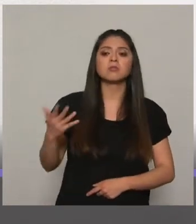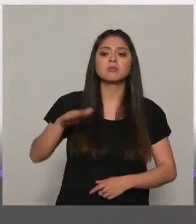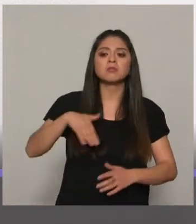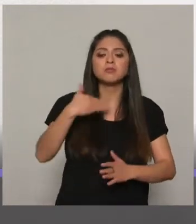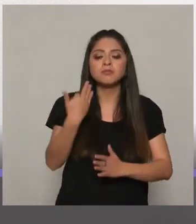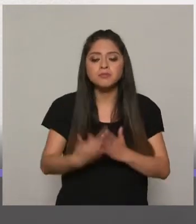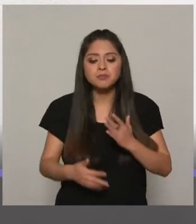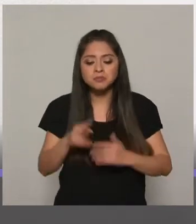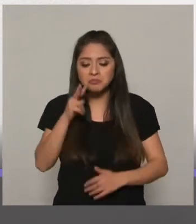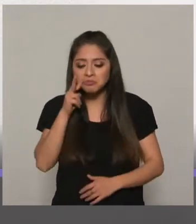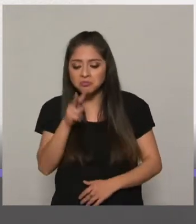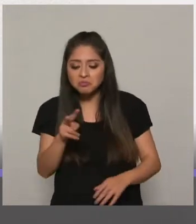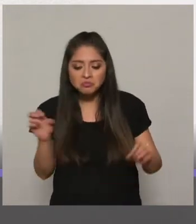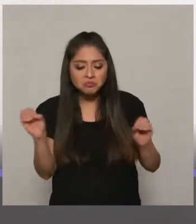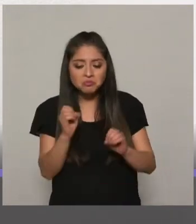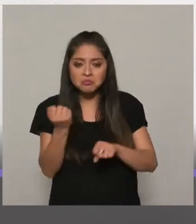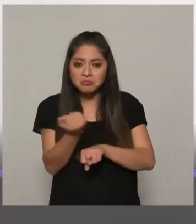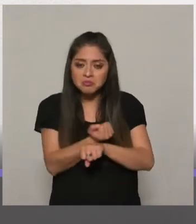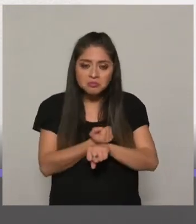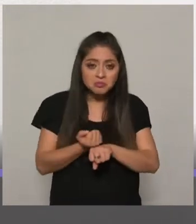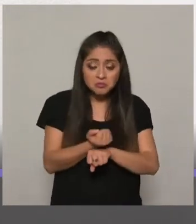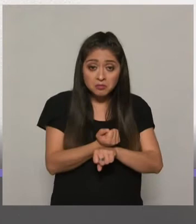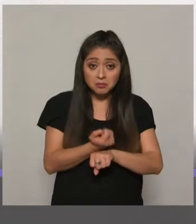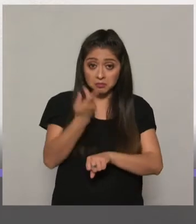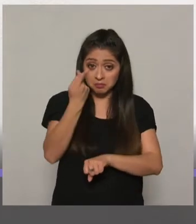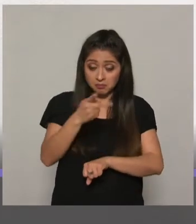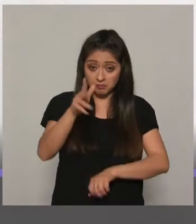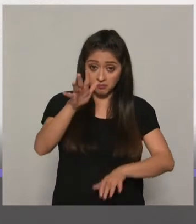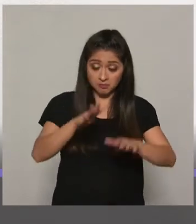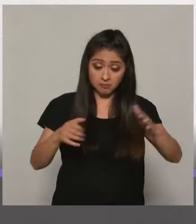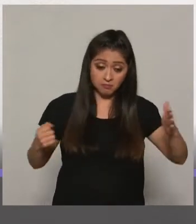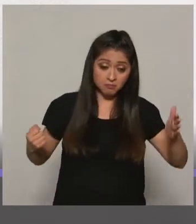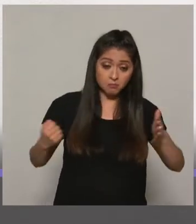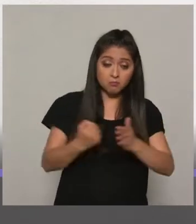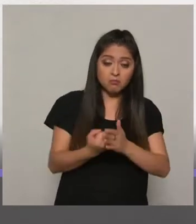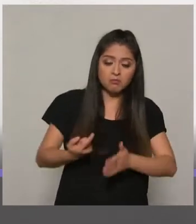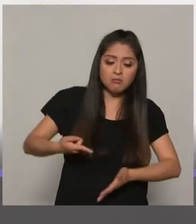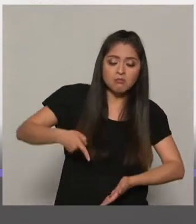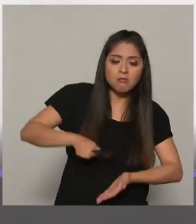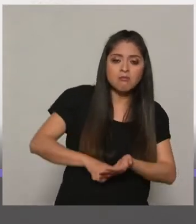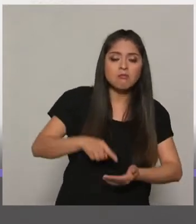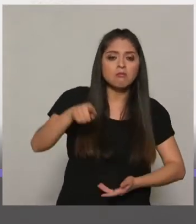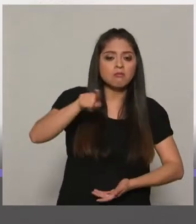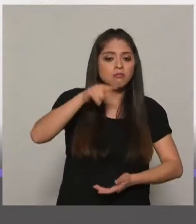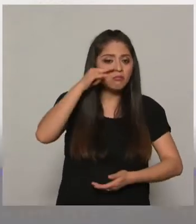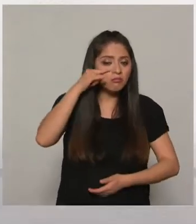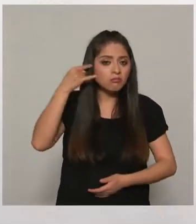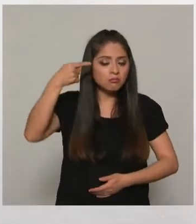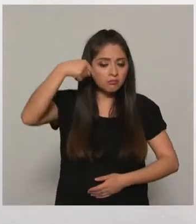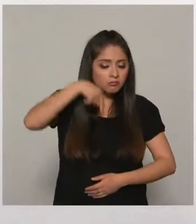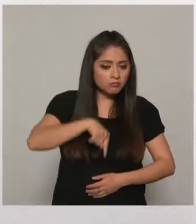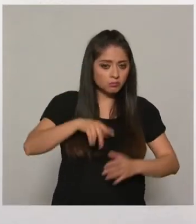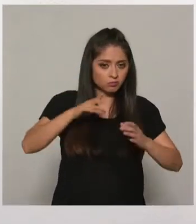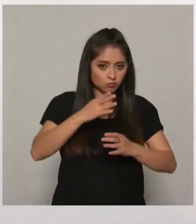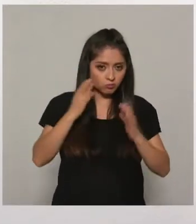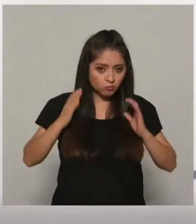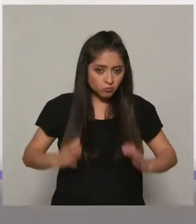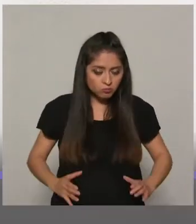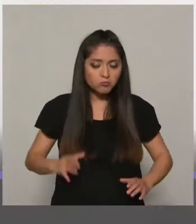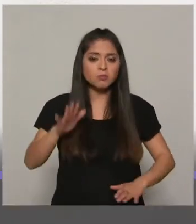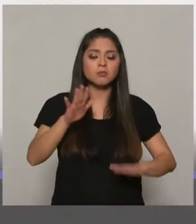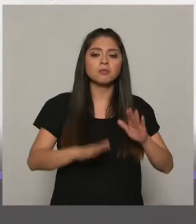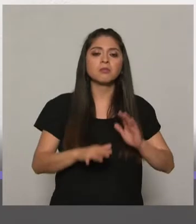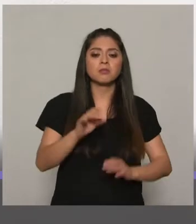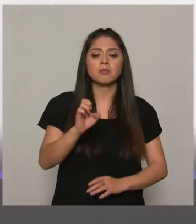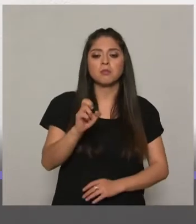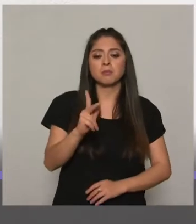haya sangrado ni ningún otro tipo de lesiones, pero a veces los impactos pueden ocasionar lesiones internas y pueden causar, por ejemplo, sangrados a nivel hepático,